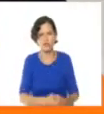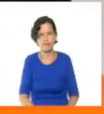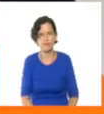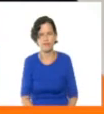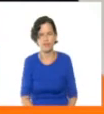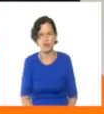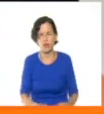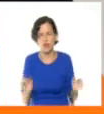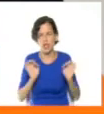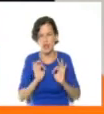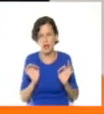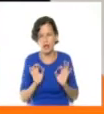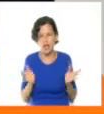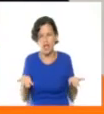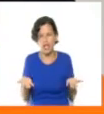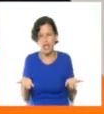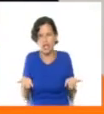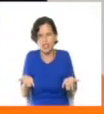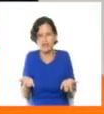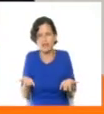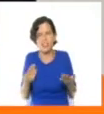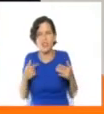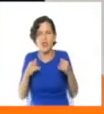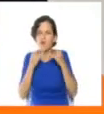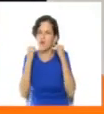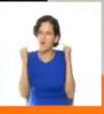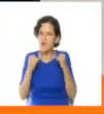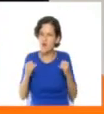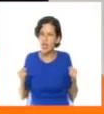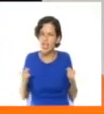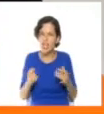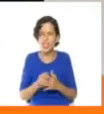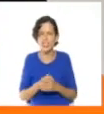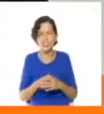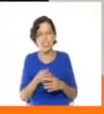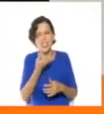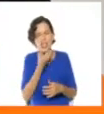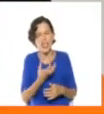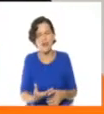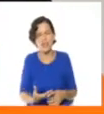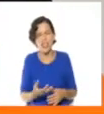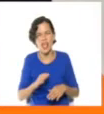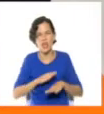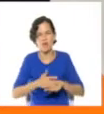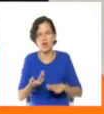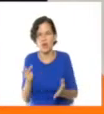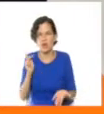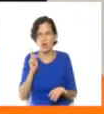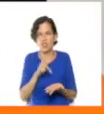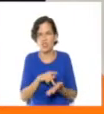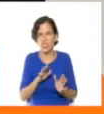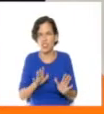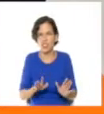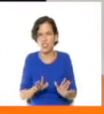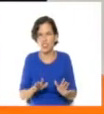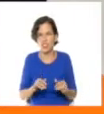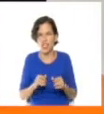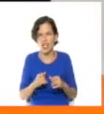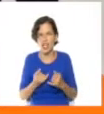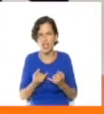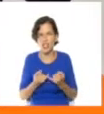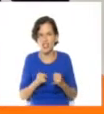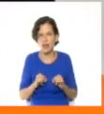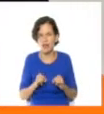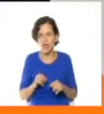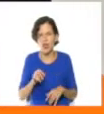El mapa de Venezuela y la Constitución. No me queda más que desearle felices